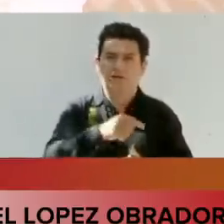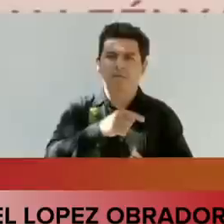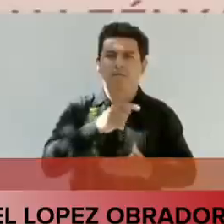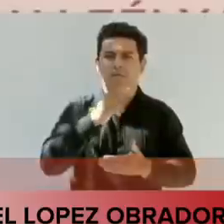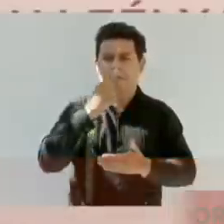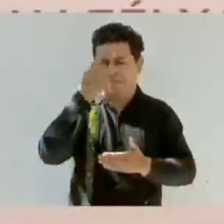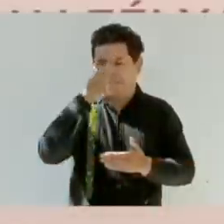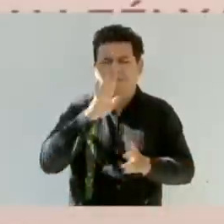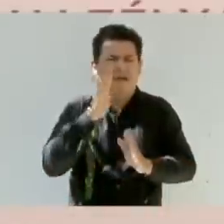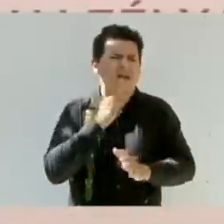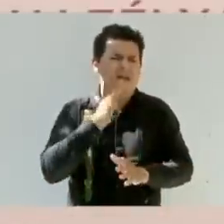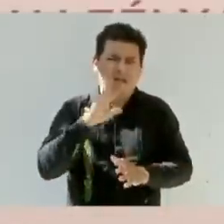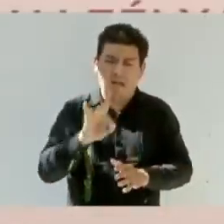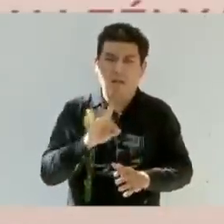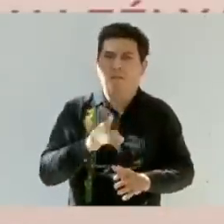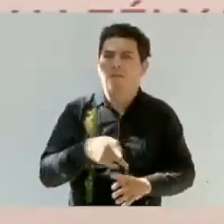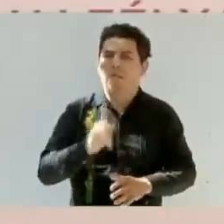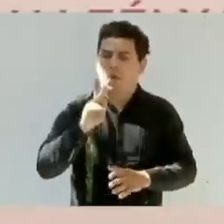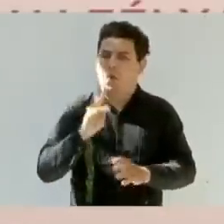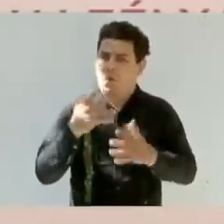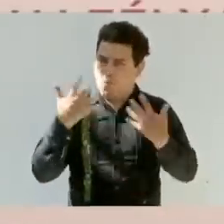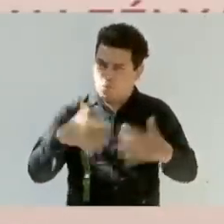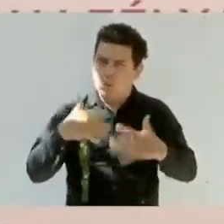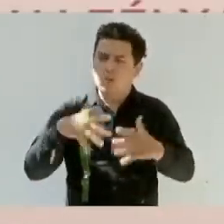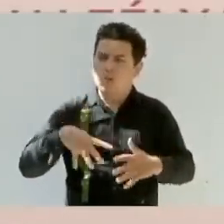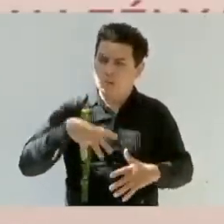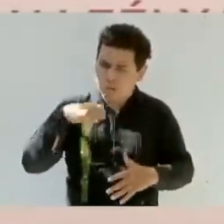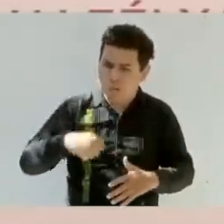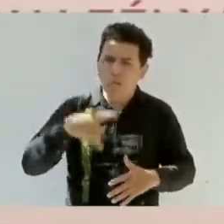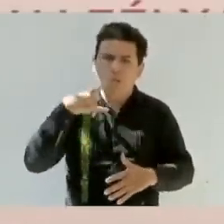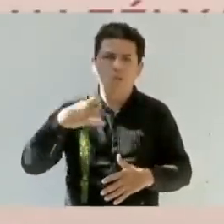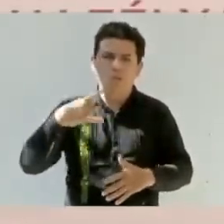relativamente sencilla, pero muy eficaz.